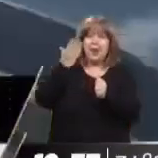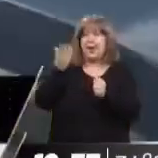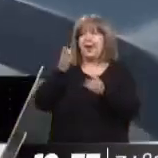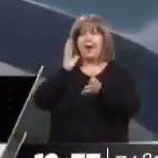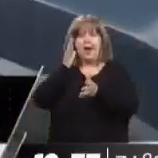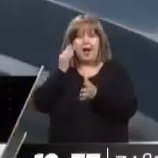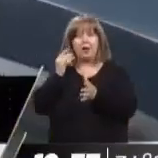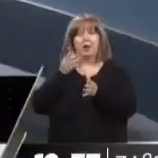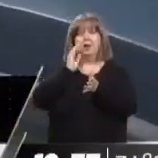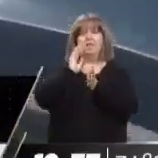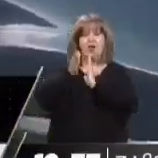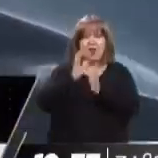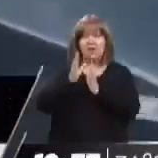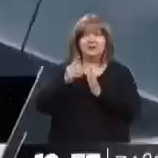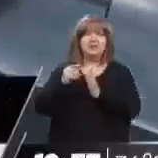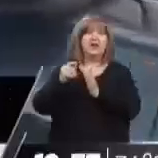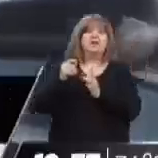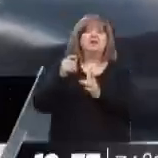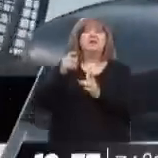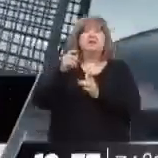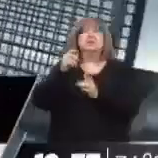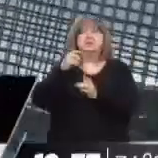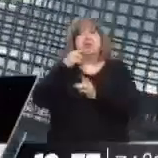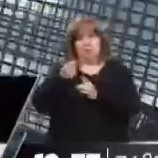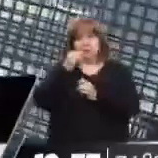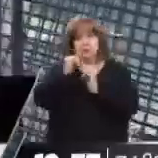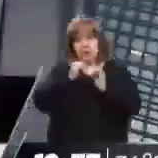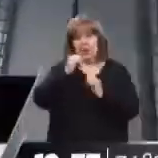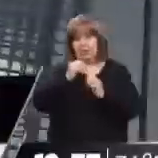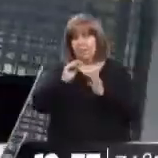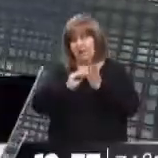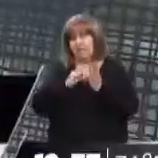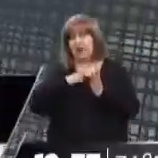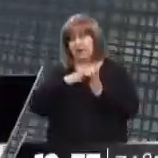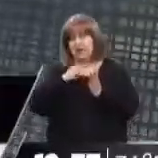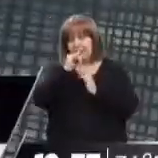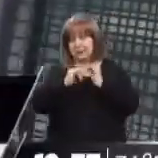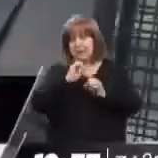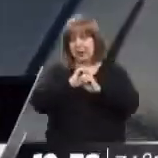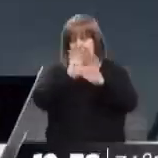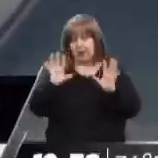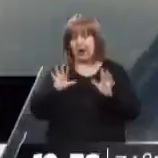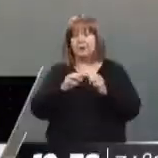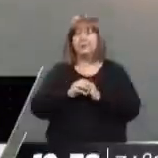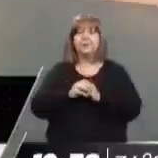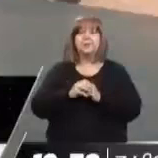Justamente había sido Holguín quien lo había denunciado. Enseguida vamos a repasar cómo fue esa cronología de la